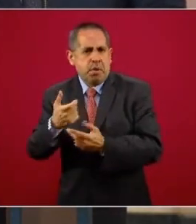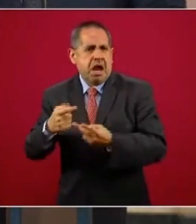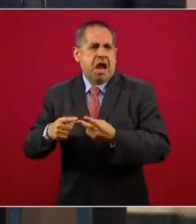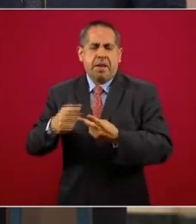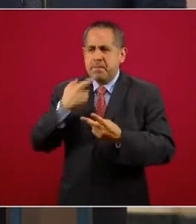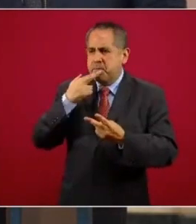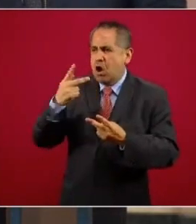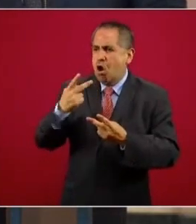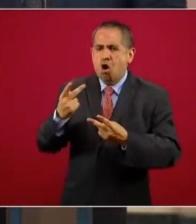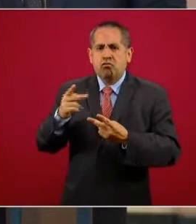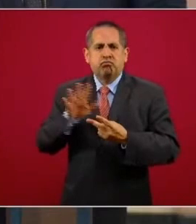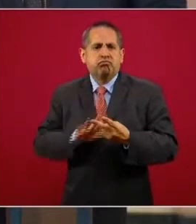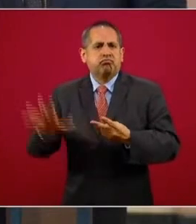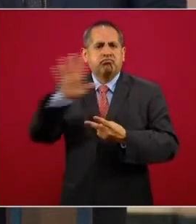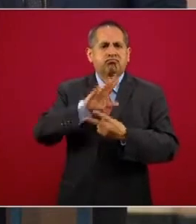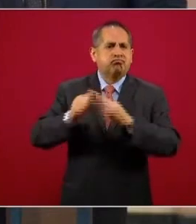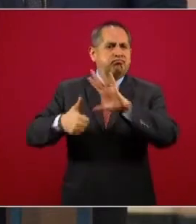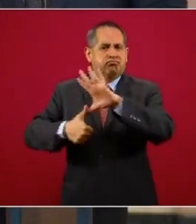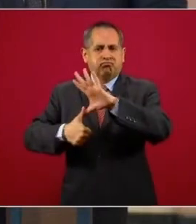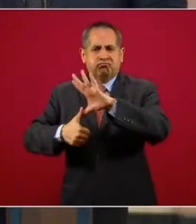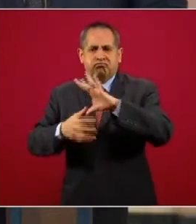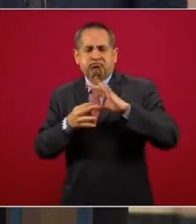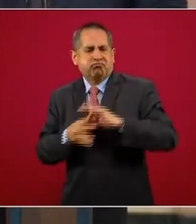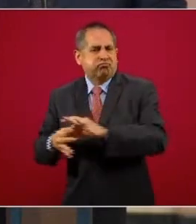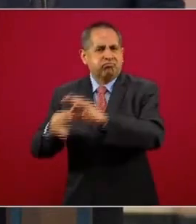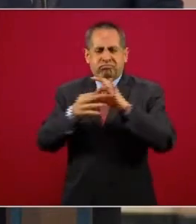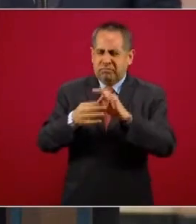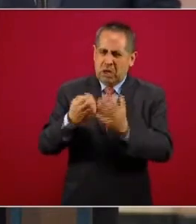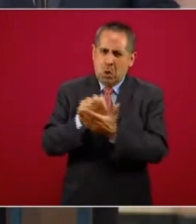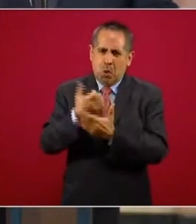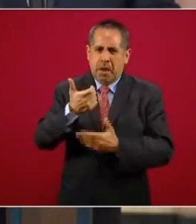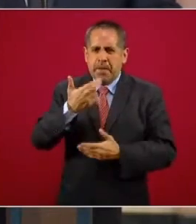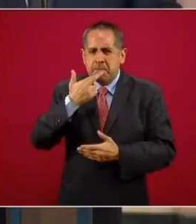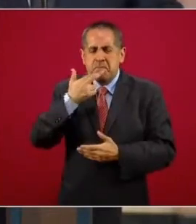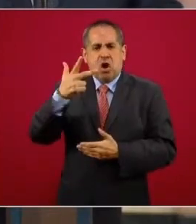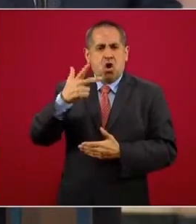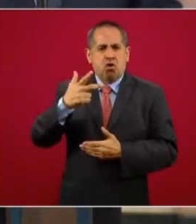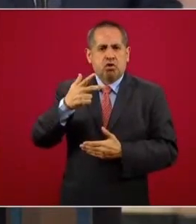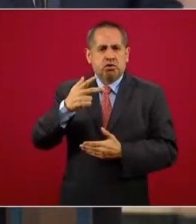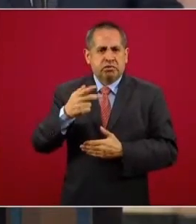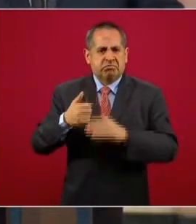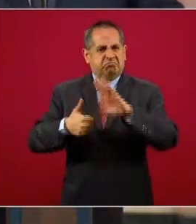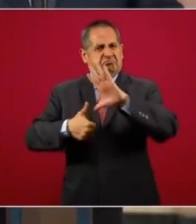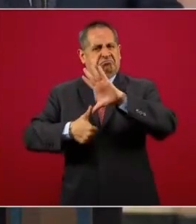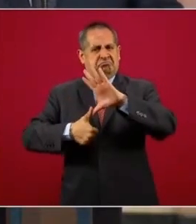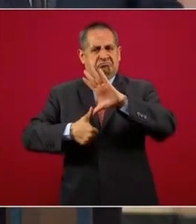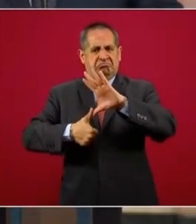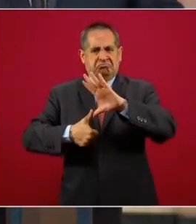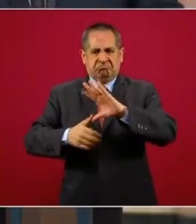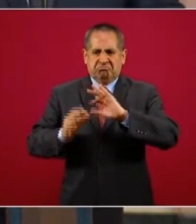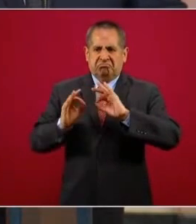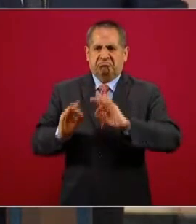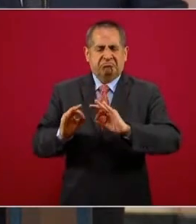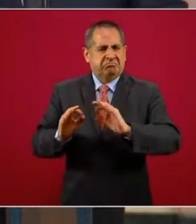de nuestra región de américa del norte